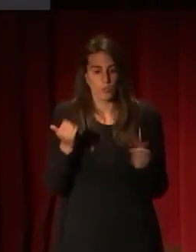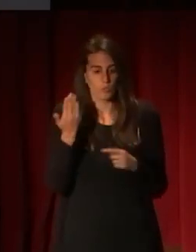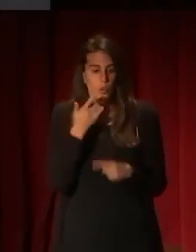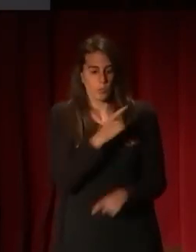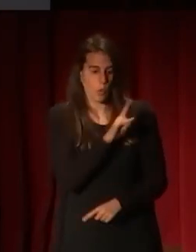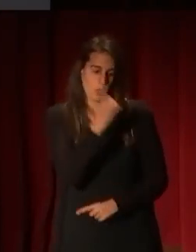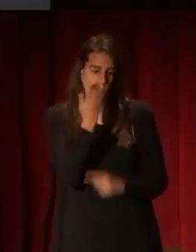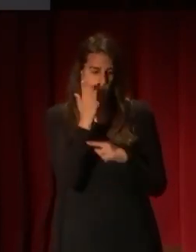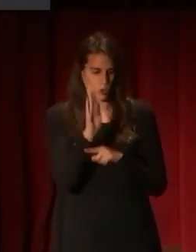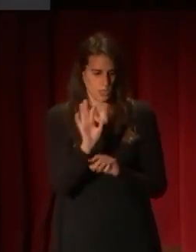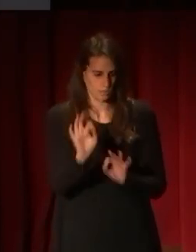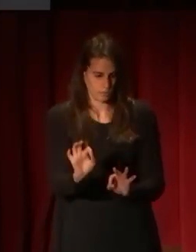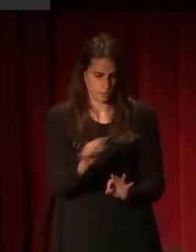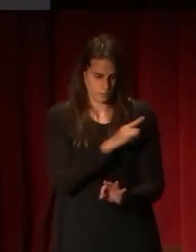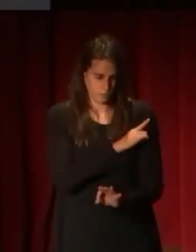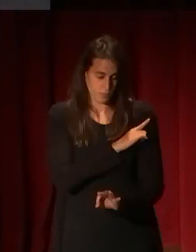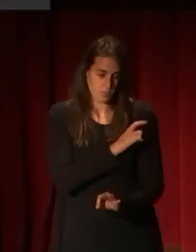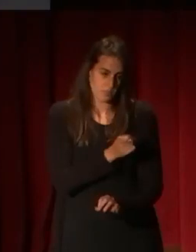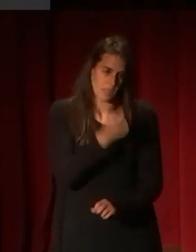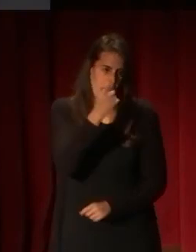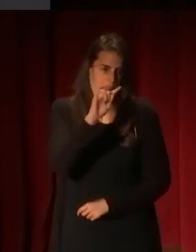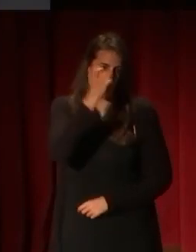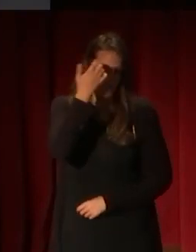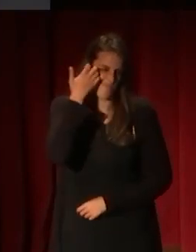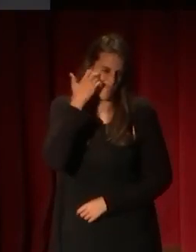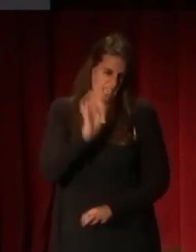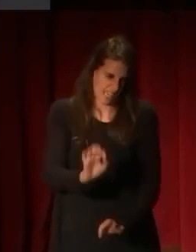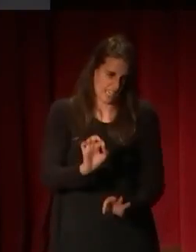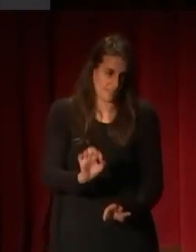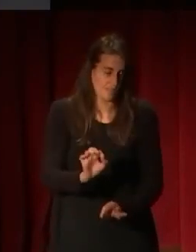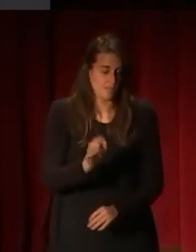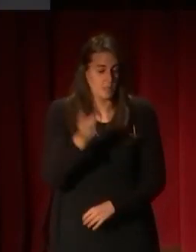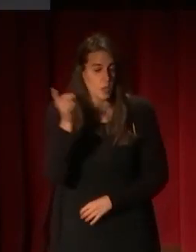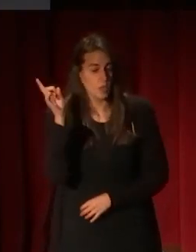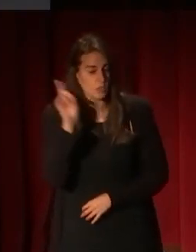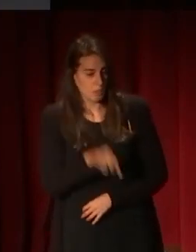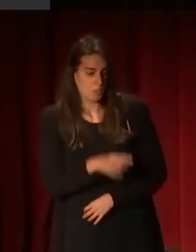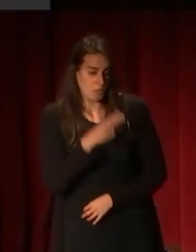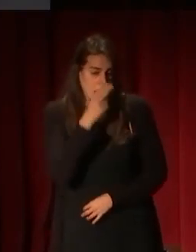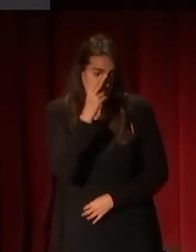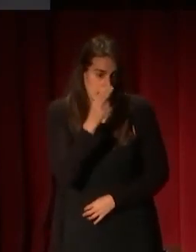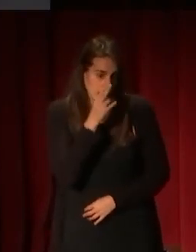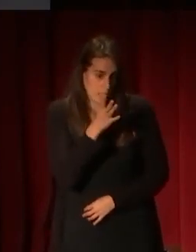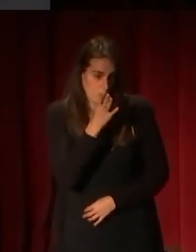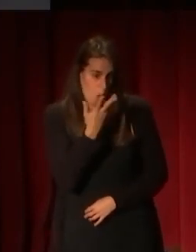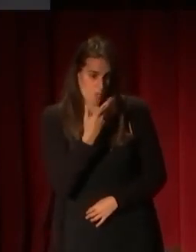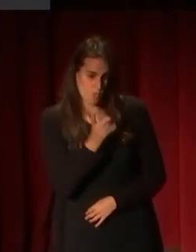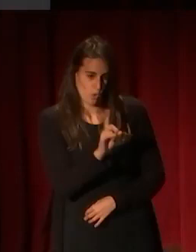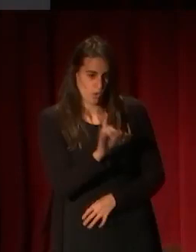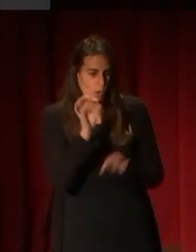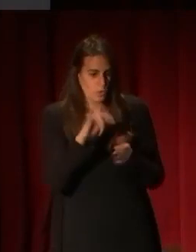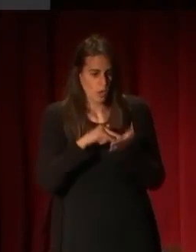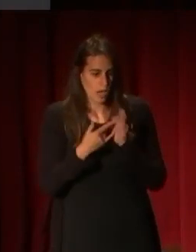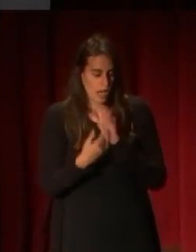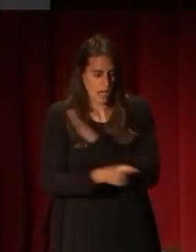mayor una de ellas quizá la más extravagante aunque también interesante por desconocida es la del